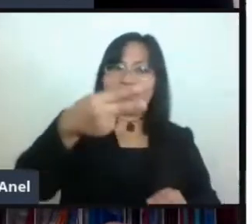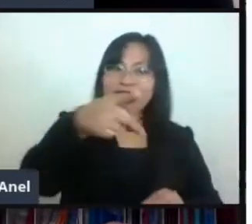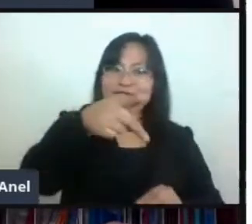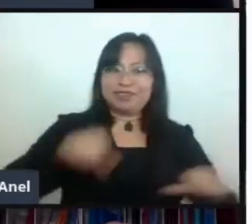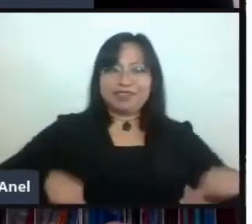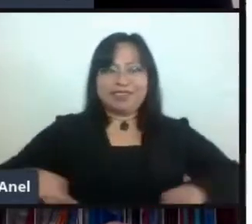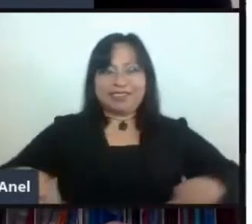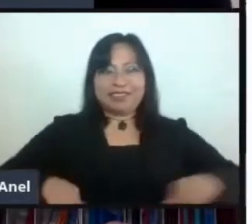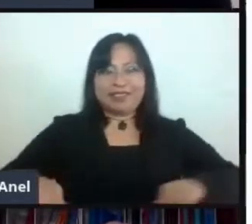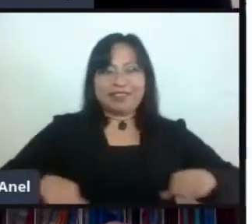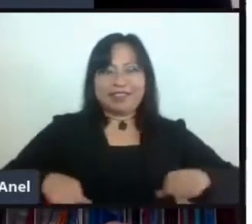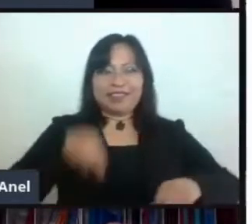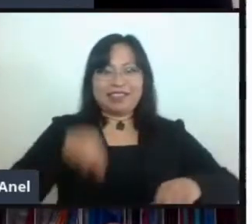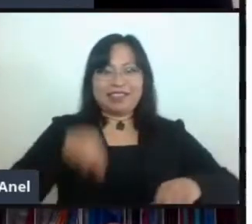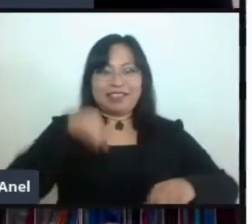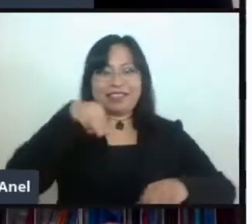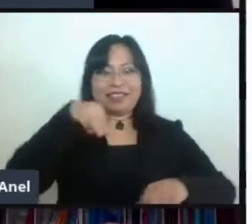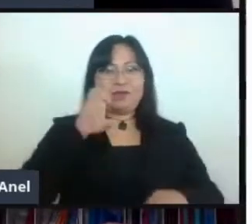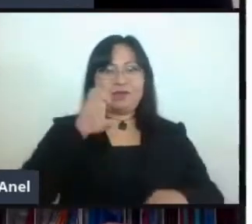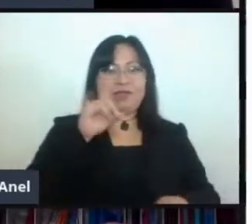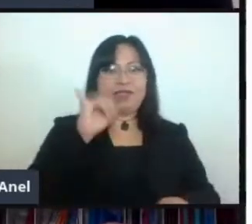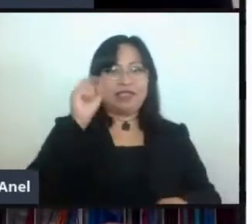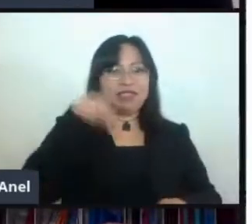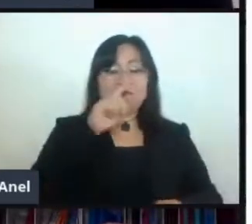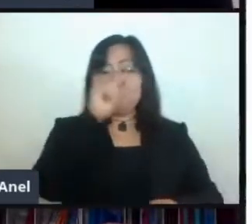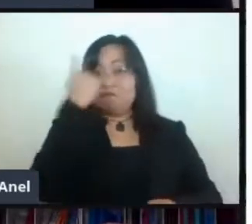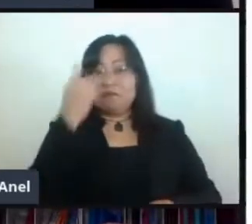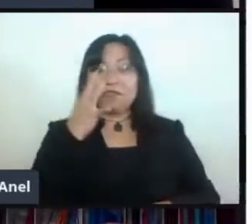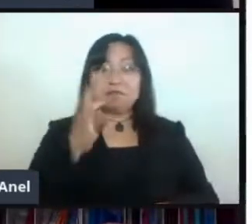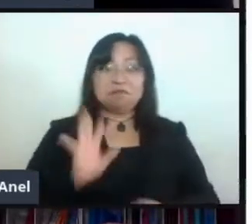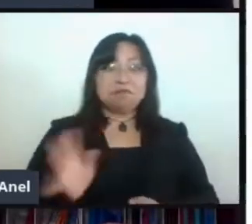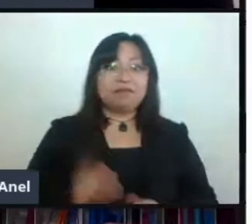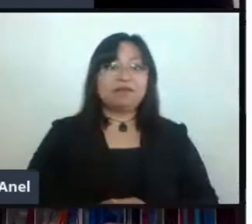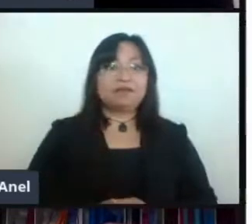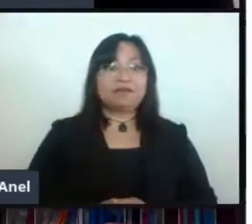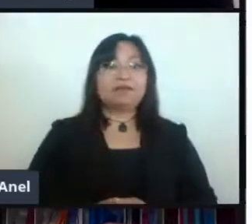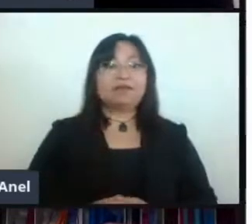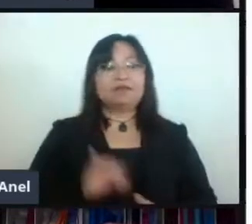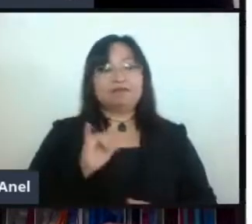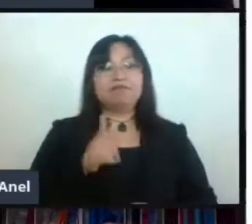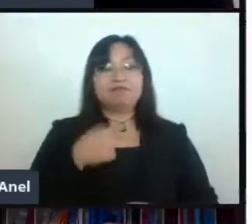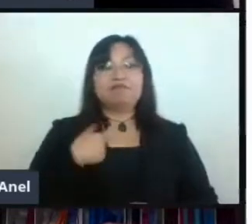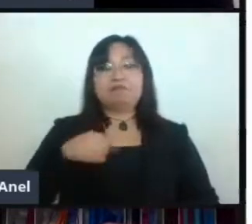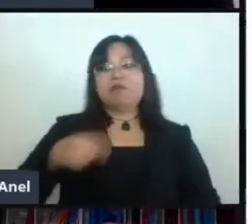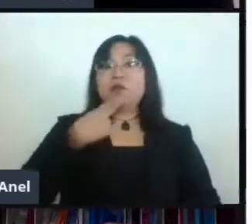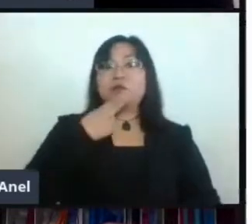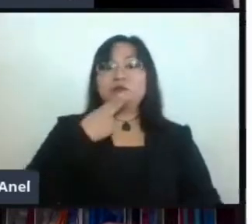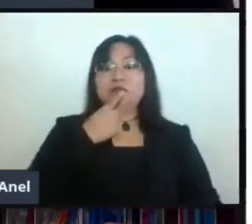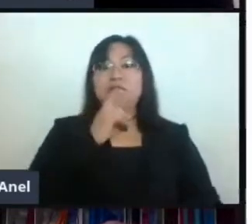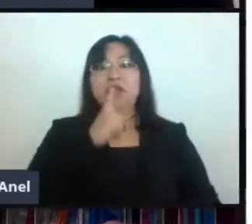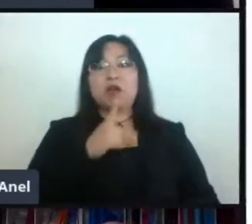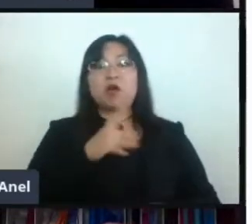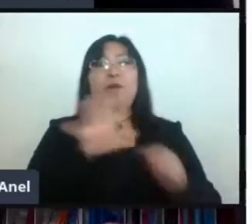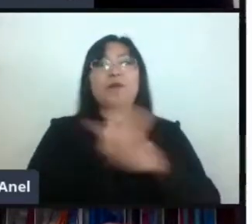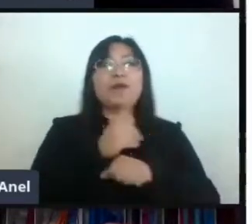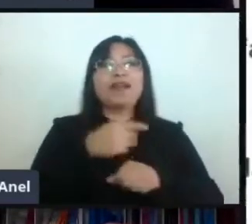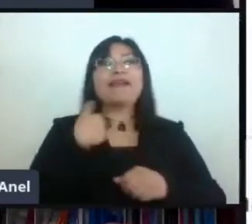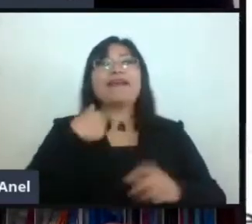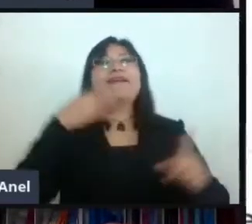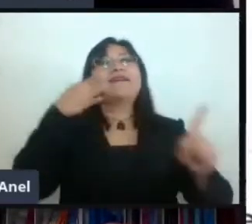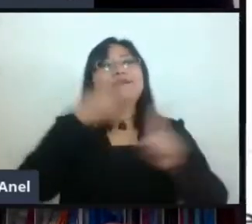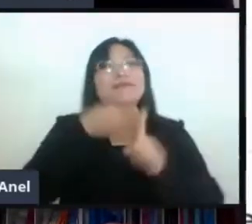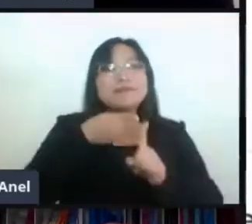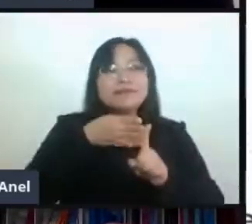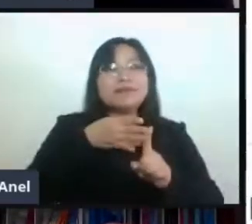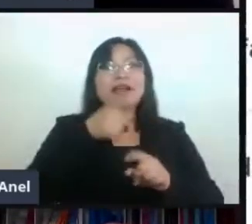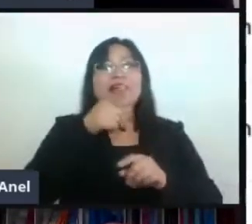ya clasificadas en este tema. Esto es muy útil porque nos permite localizar en nuestra carpeta de Drive. Fíjense que aquí